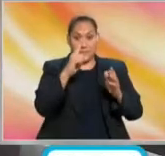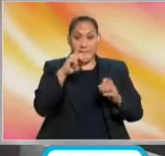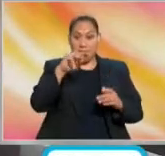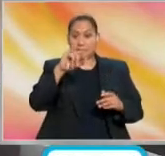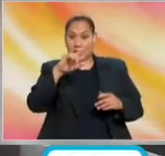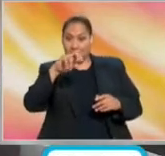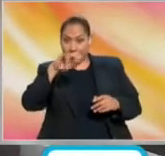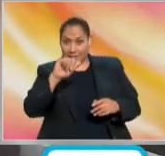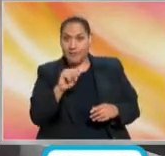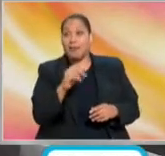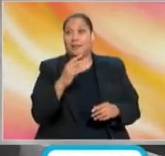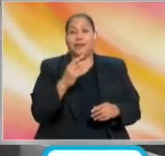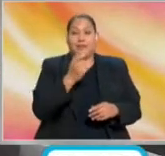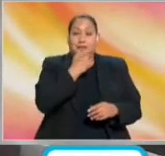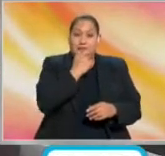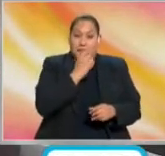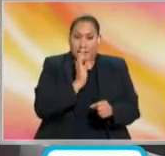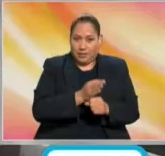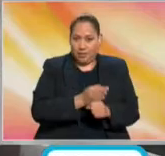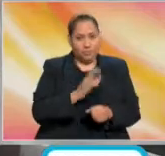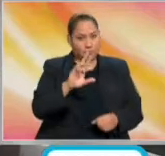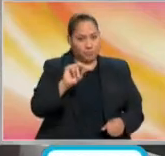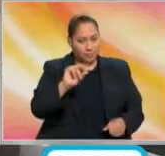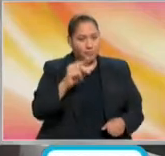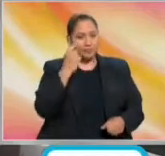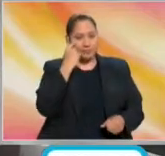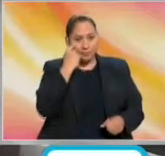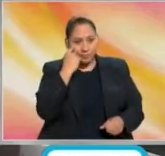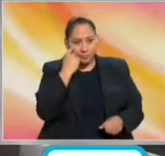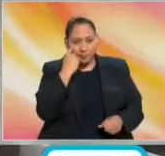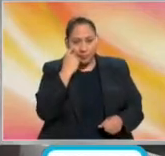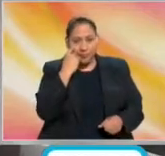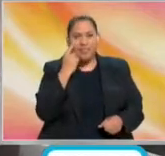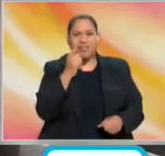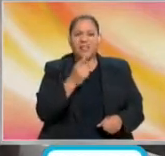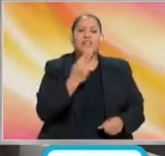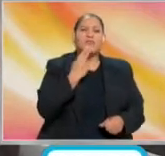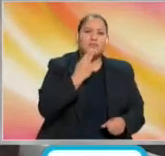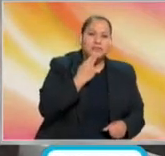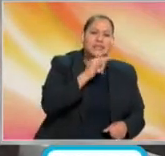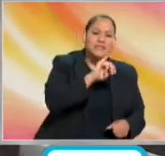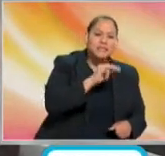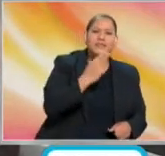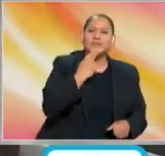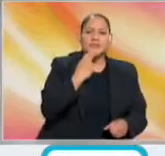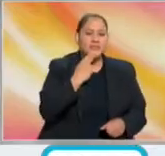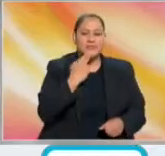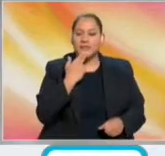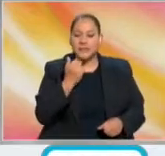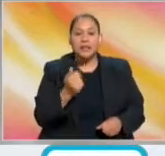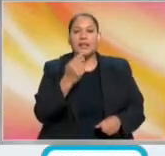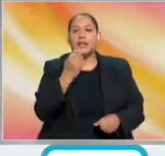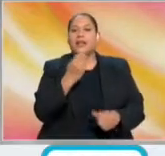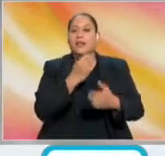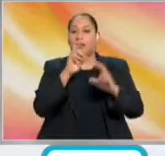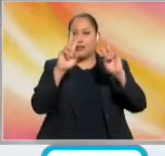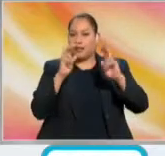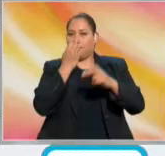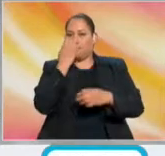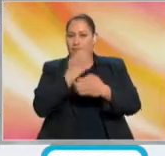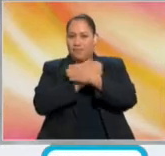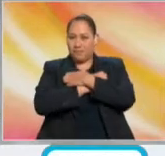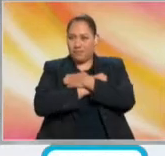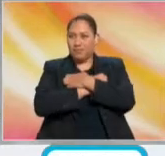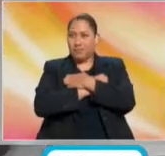muy en gracia, porque obviamente, pues, vamos viendo qué funciona y qué no funciona en la educación. Entonces, sin duda